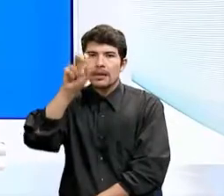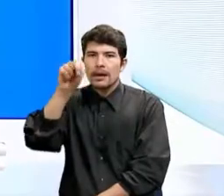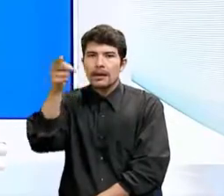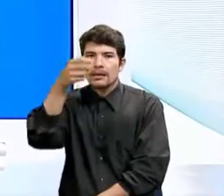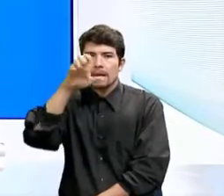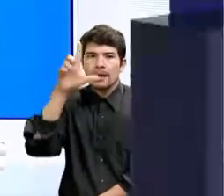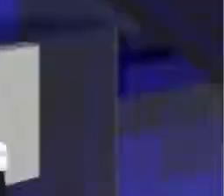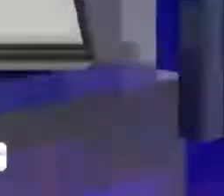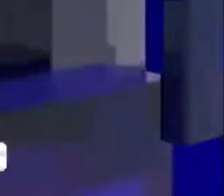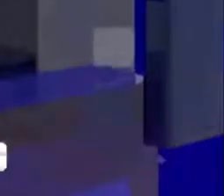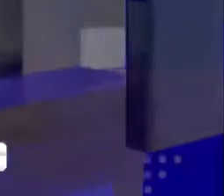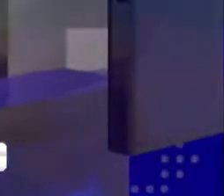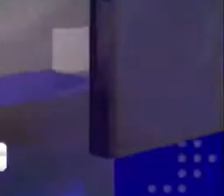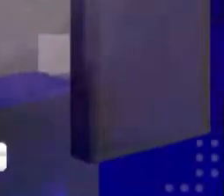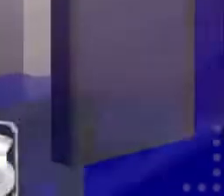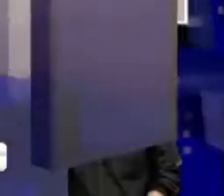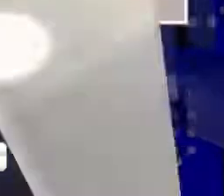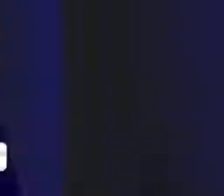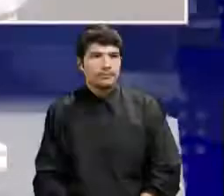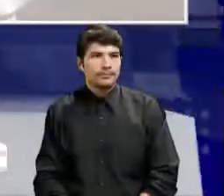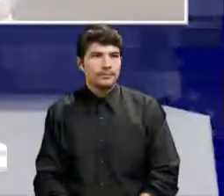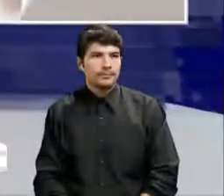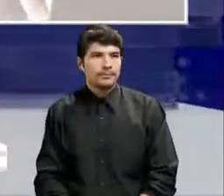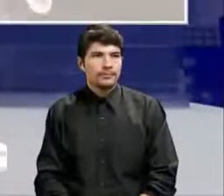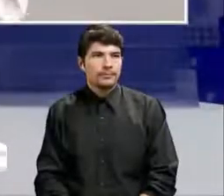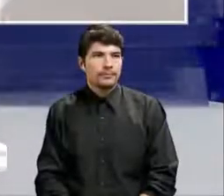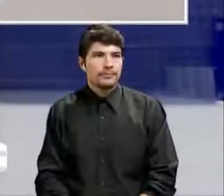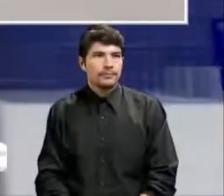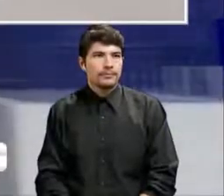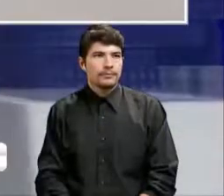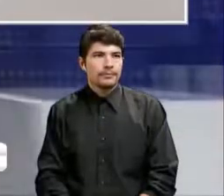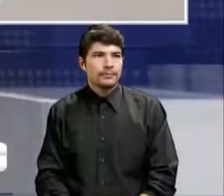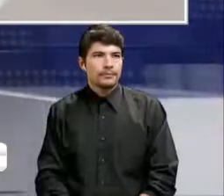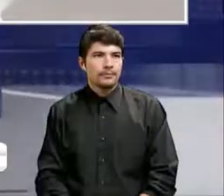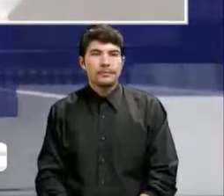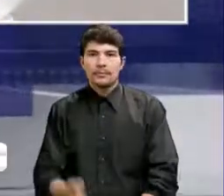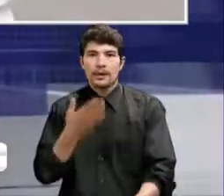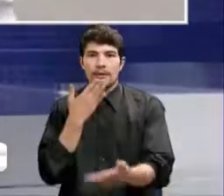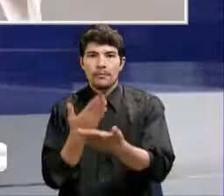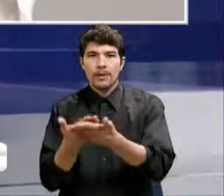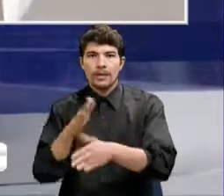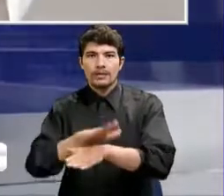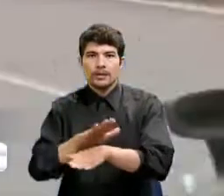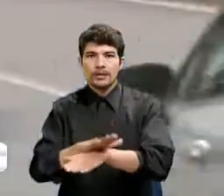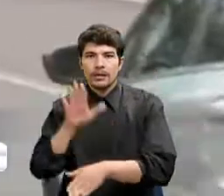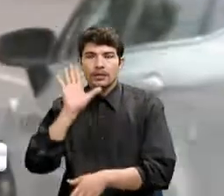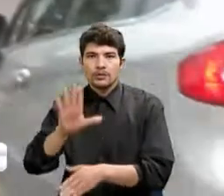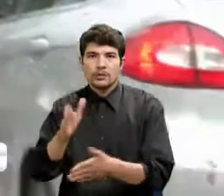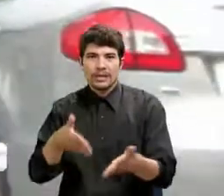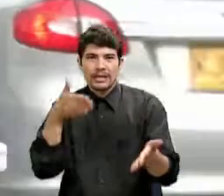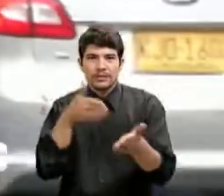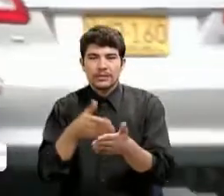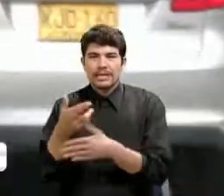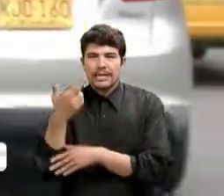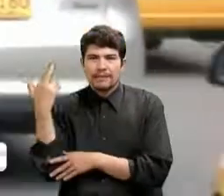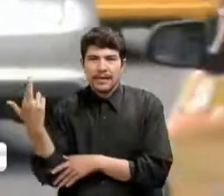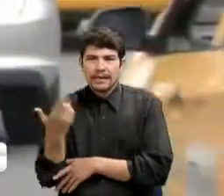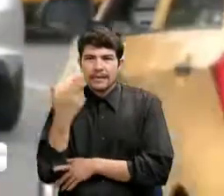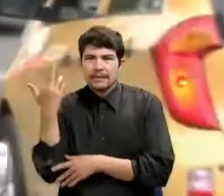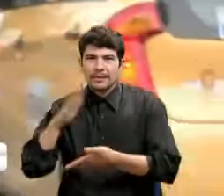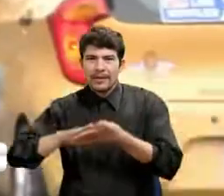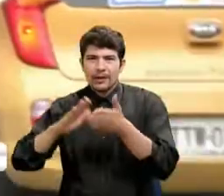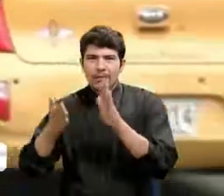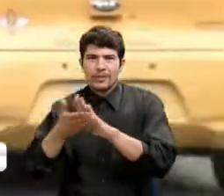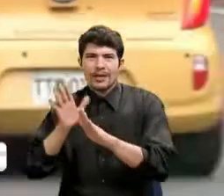esta problemática para el millón muy buenas tardes pues ante las denuncias reiterativas de la comunidad con